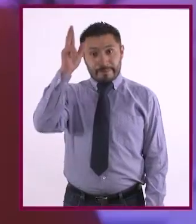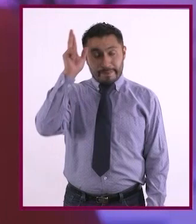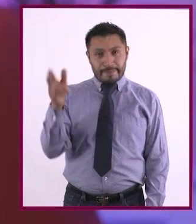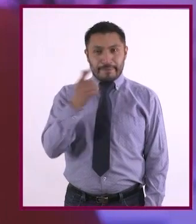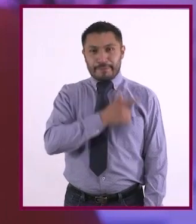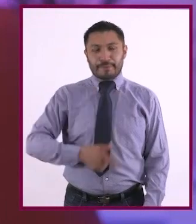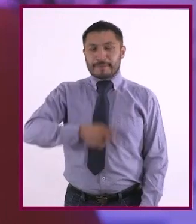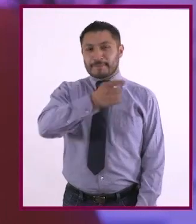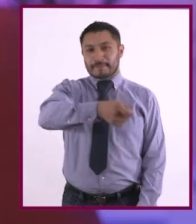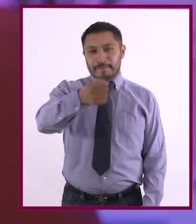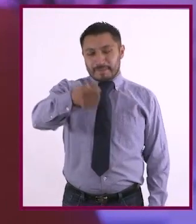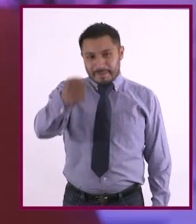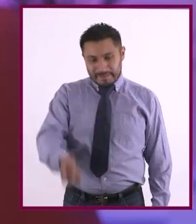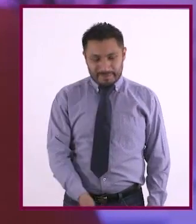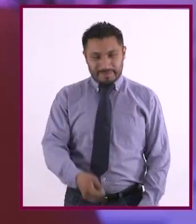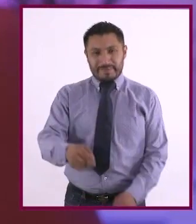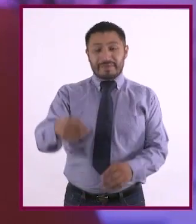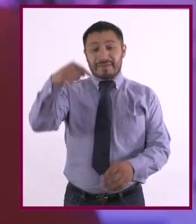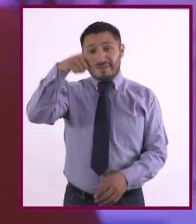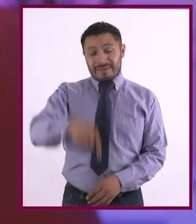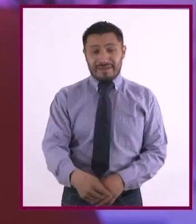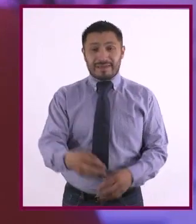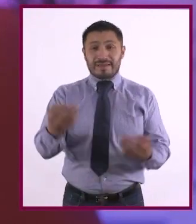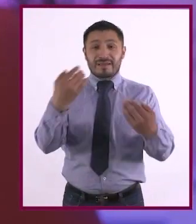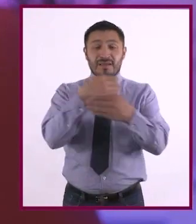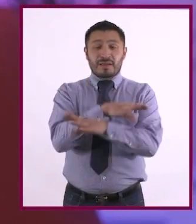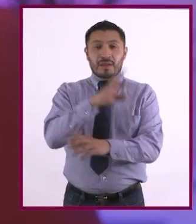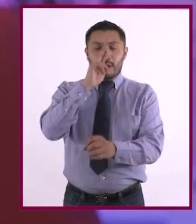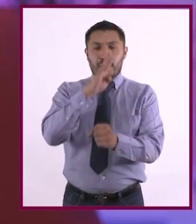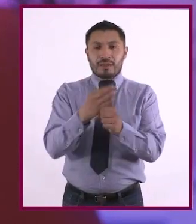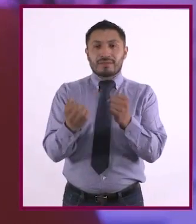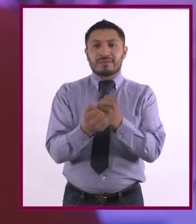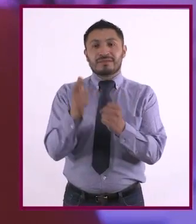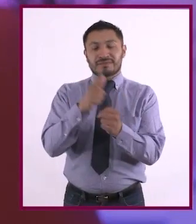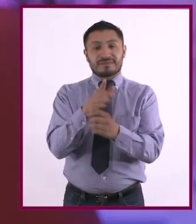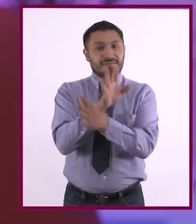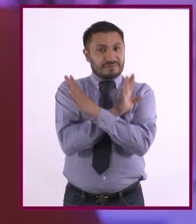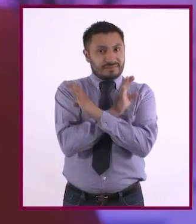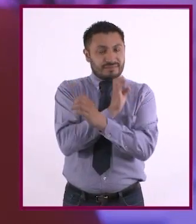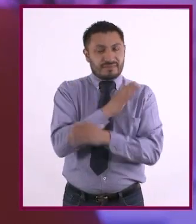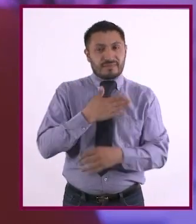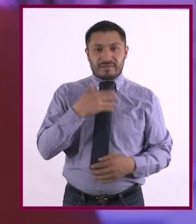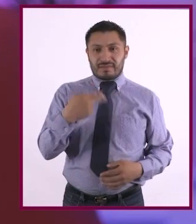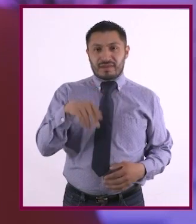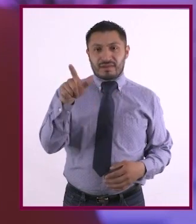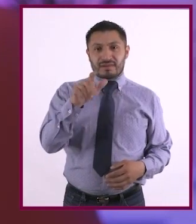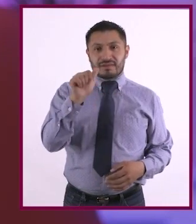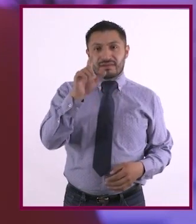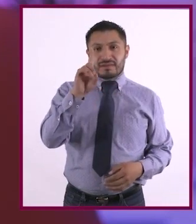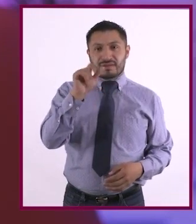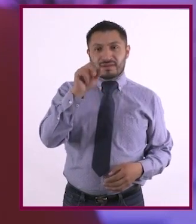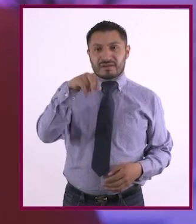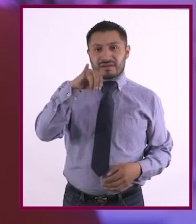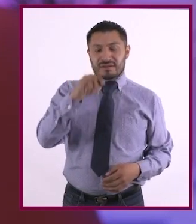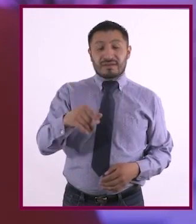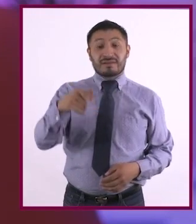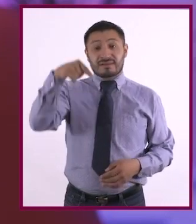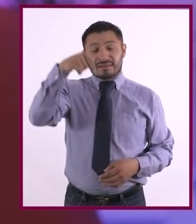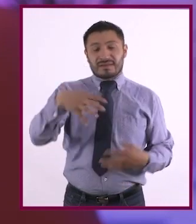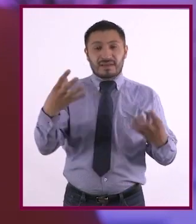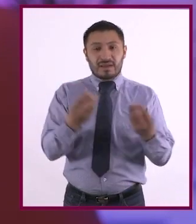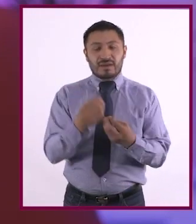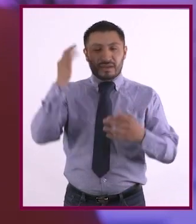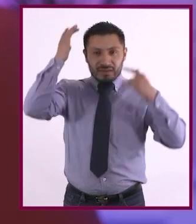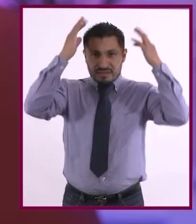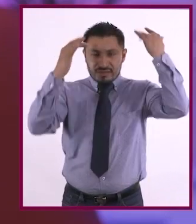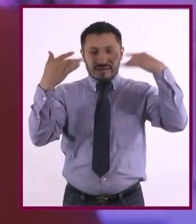Hola, me da mucho gusto que nos acompañen en un programa más de responsabilidad social, cívica y ética. Yo soy Shadani Policanti y este es un espacio para reflexionar sobre